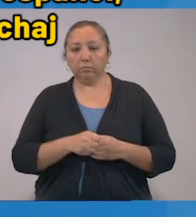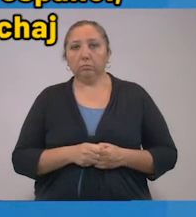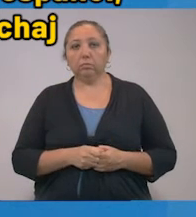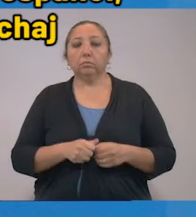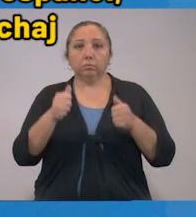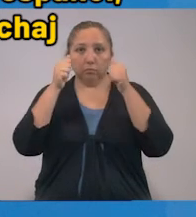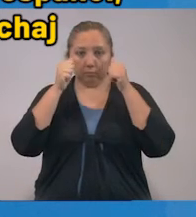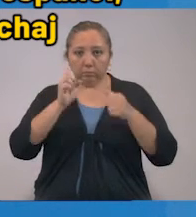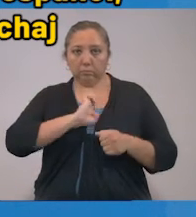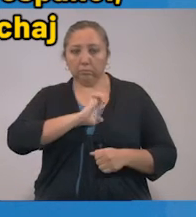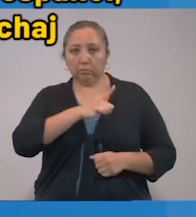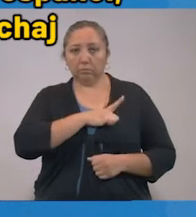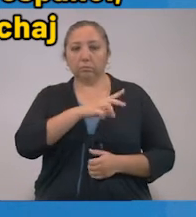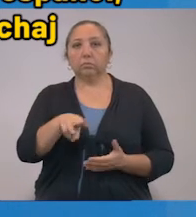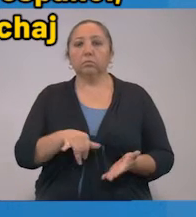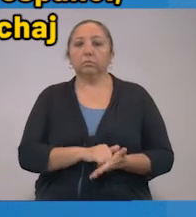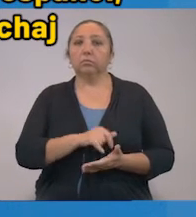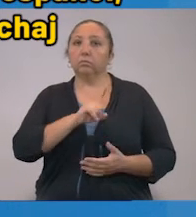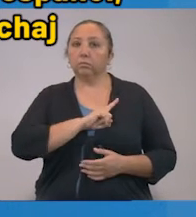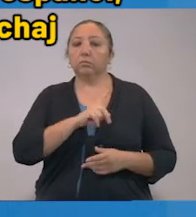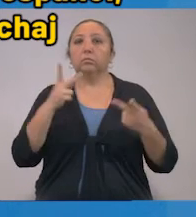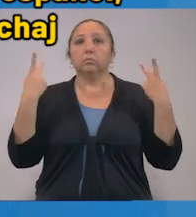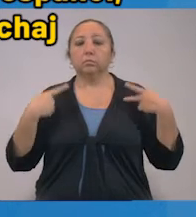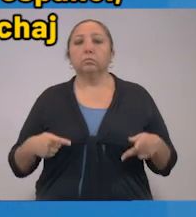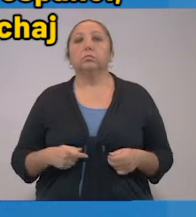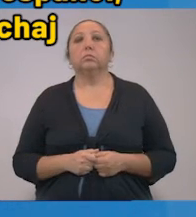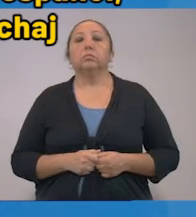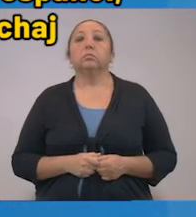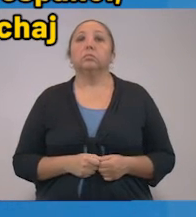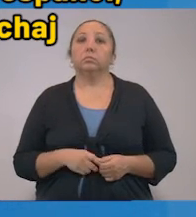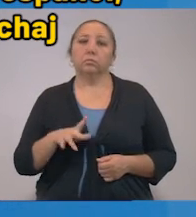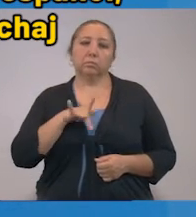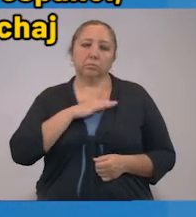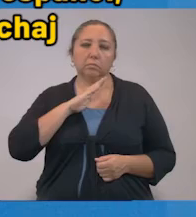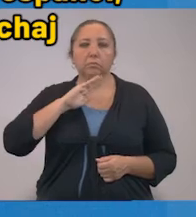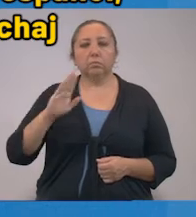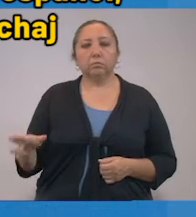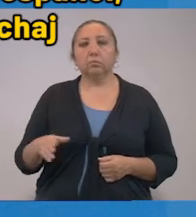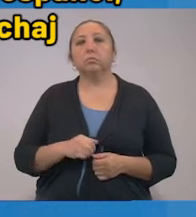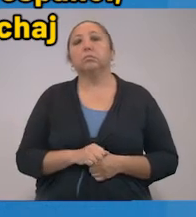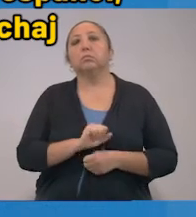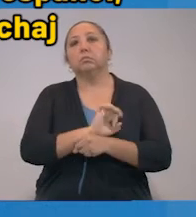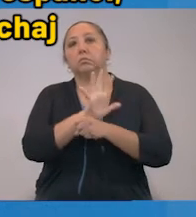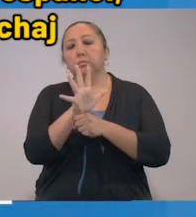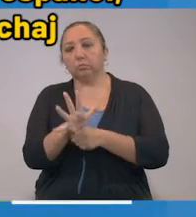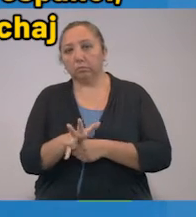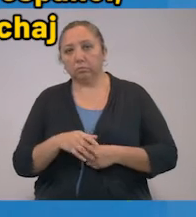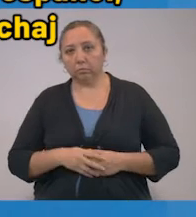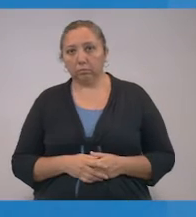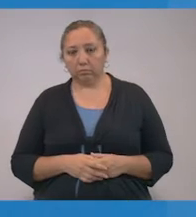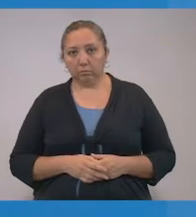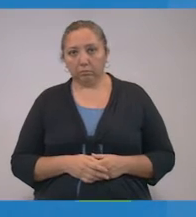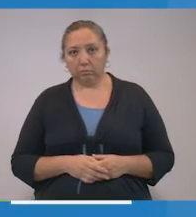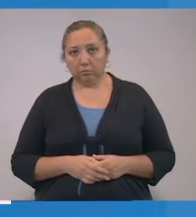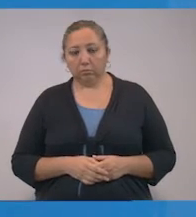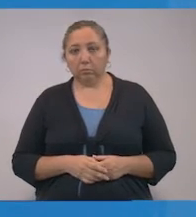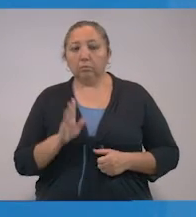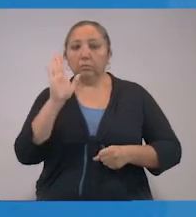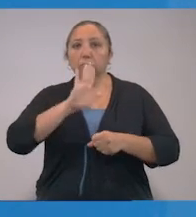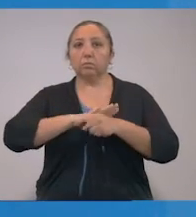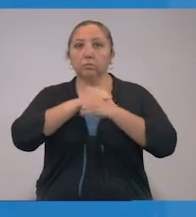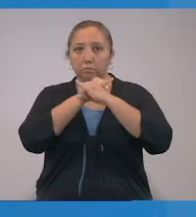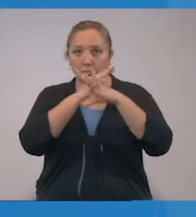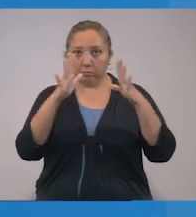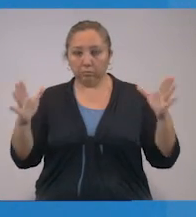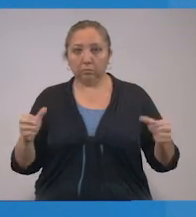se atiende en español y en maya y es para uso exclusivo de personas que presenten síntomas del coronavirus COVID-19. Hay más